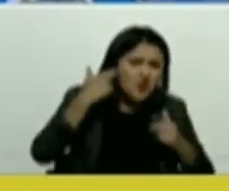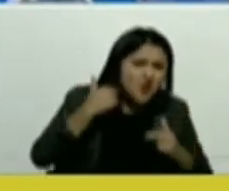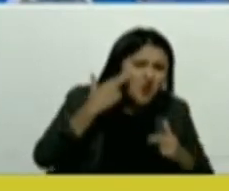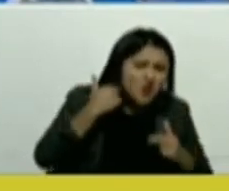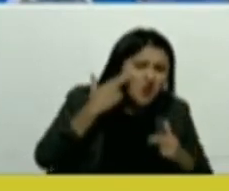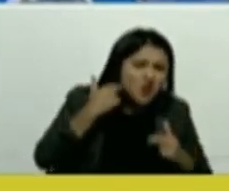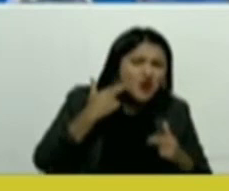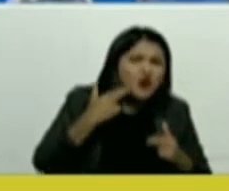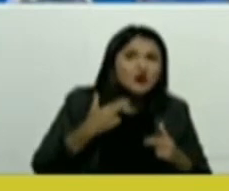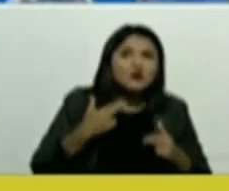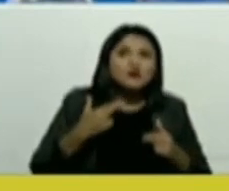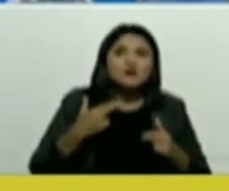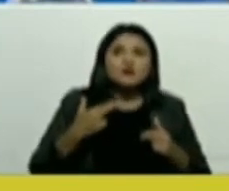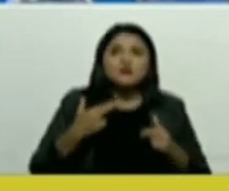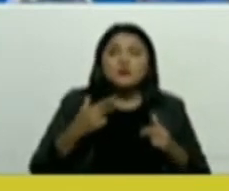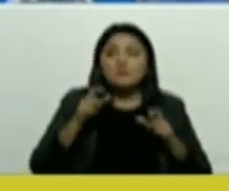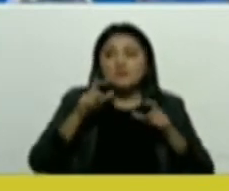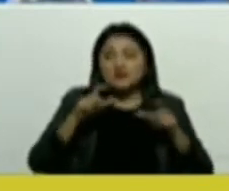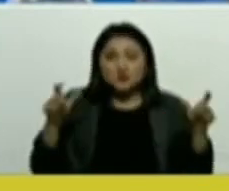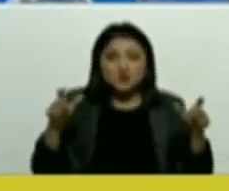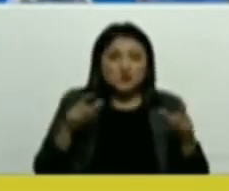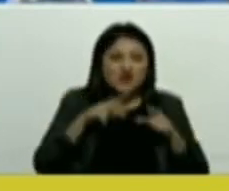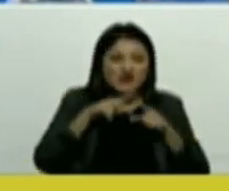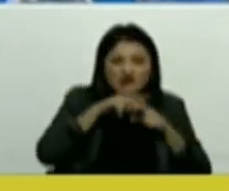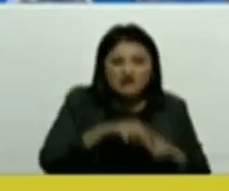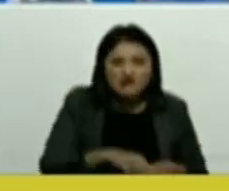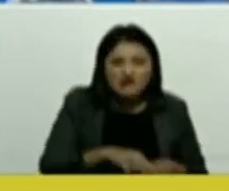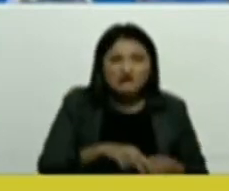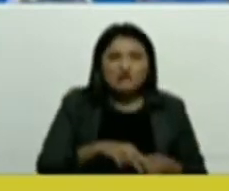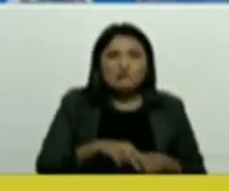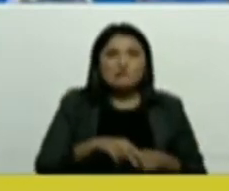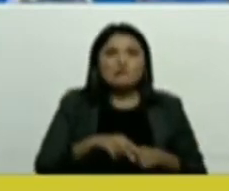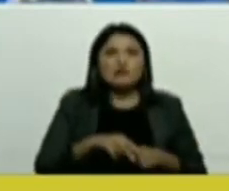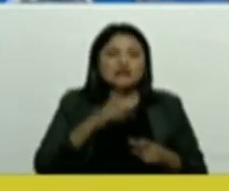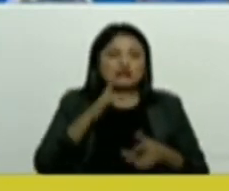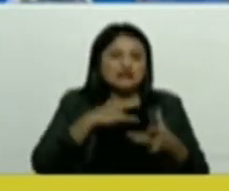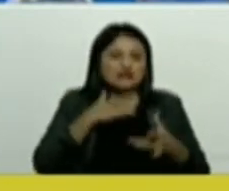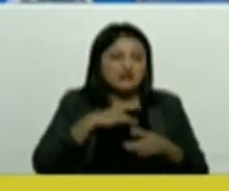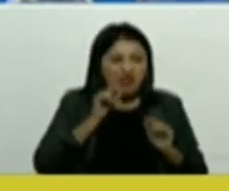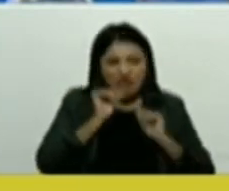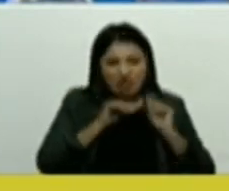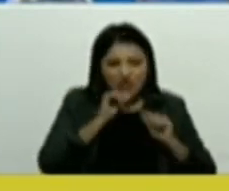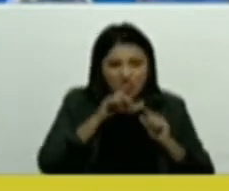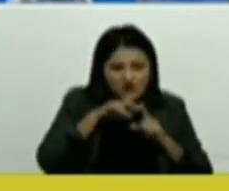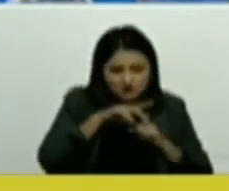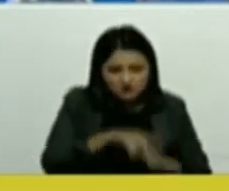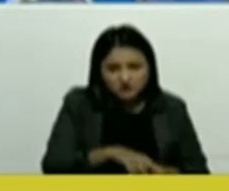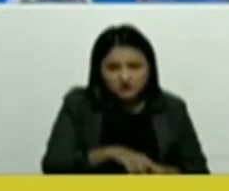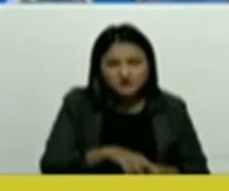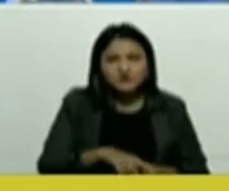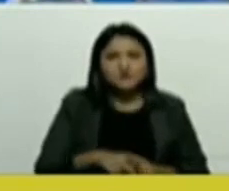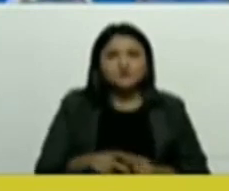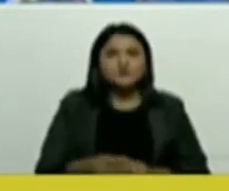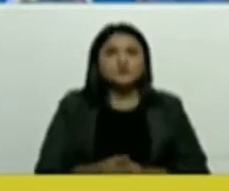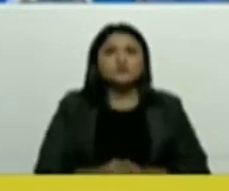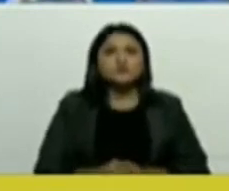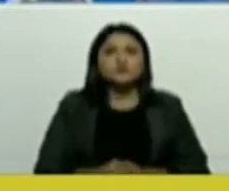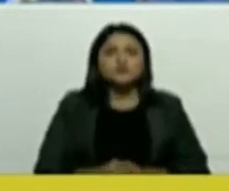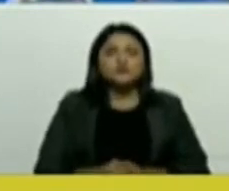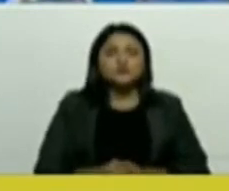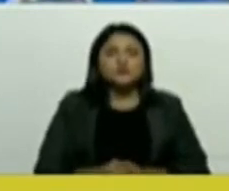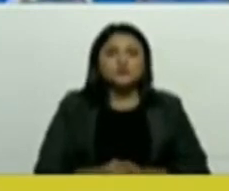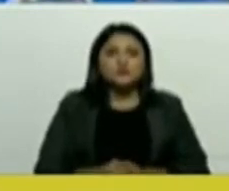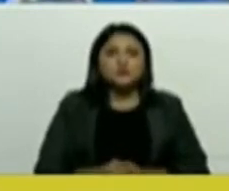color, he made sure that every single person of